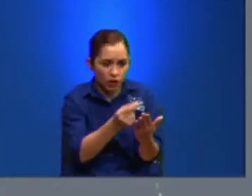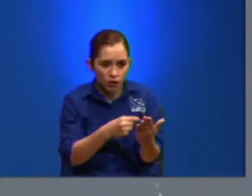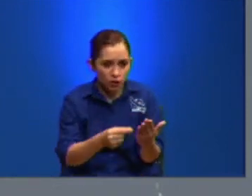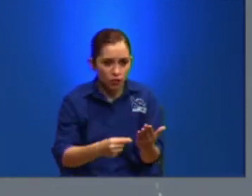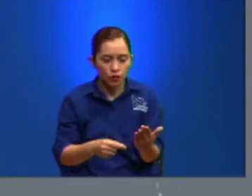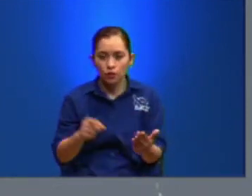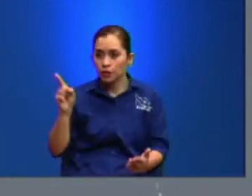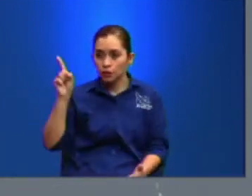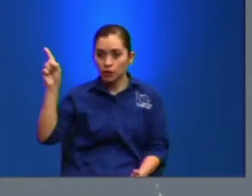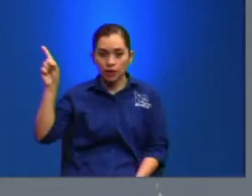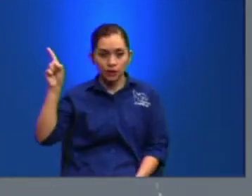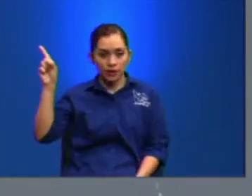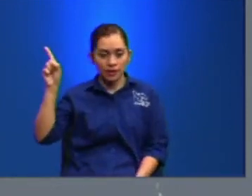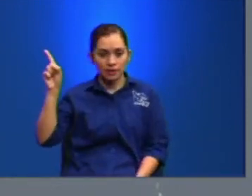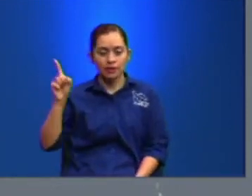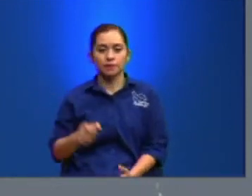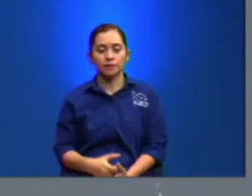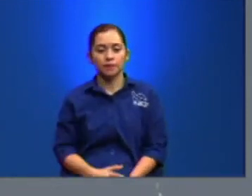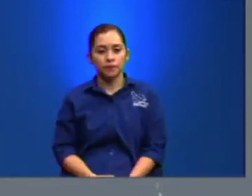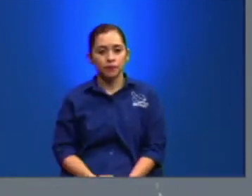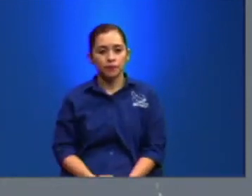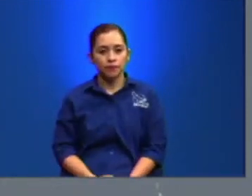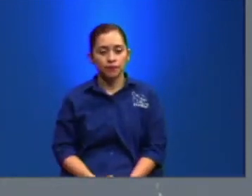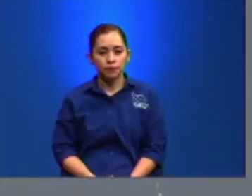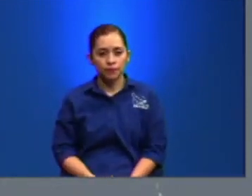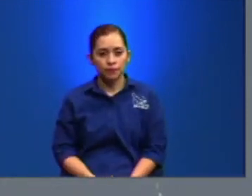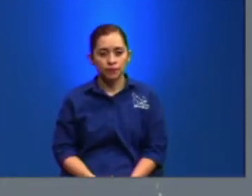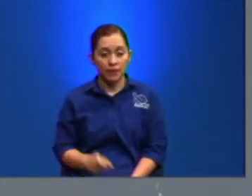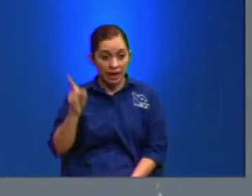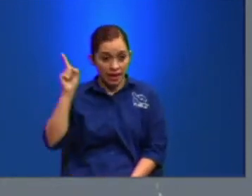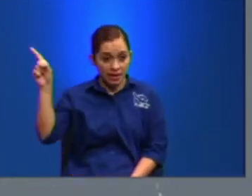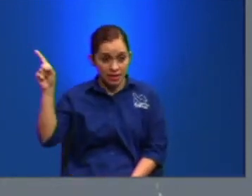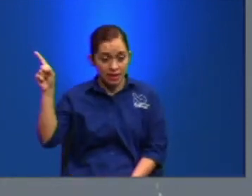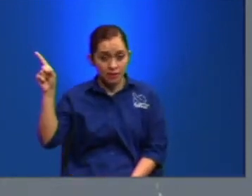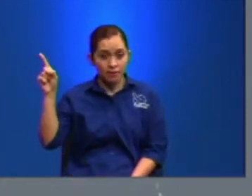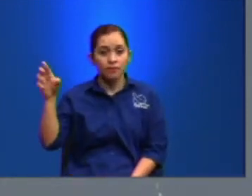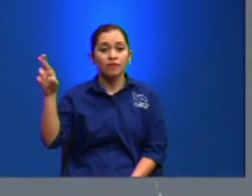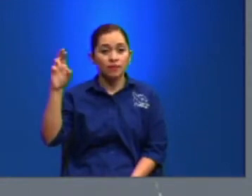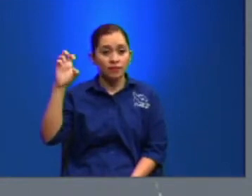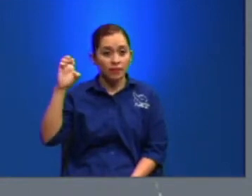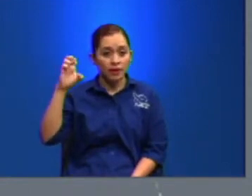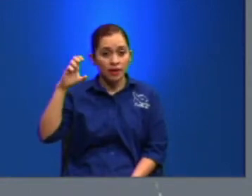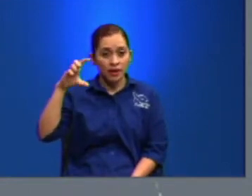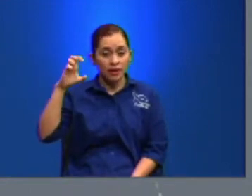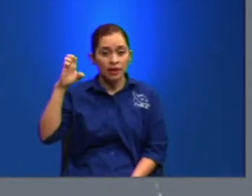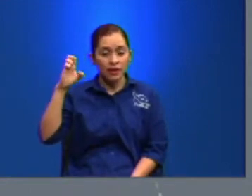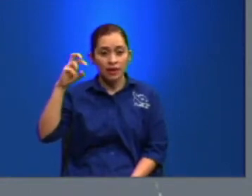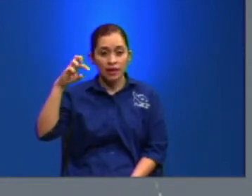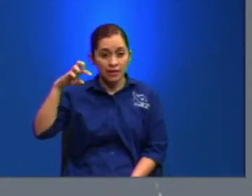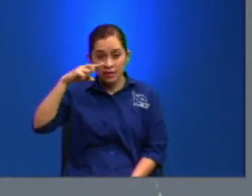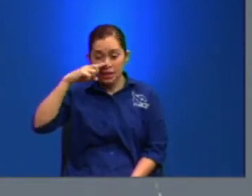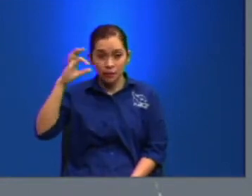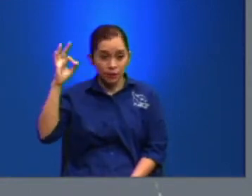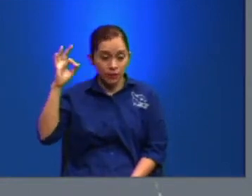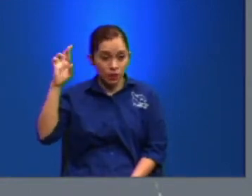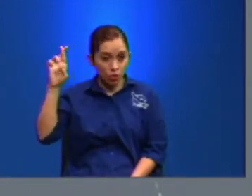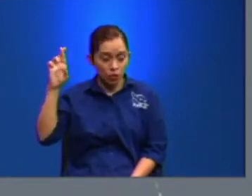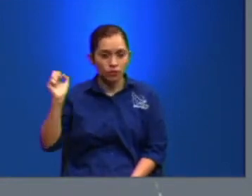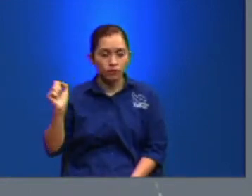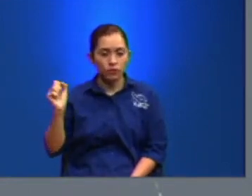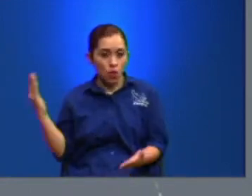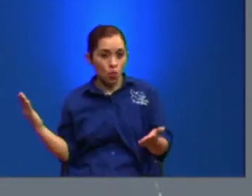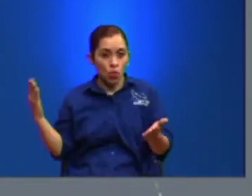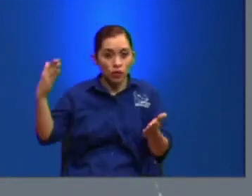va este sería el receptor entonces cuando venía la histamina y se segrega